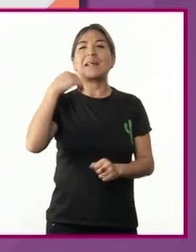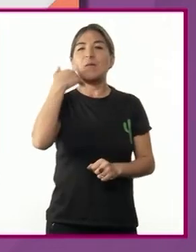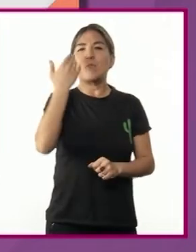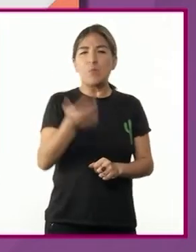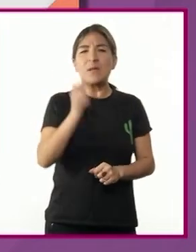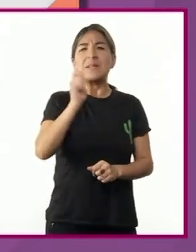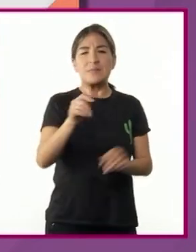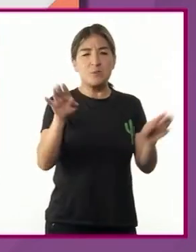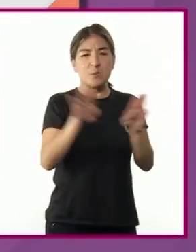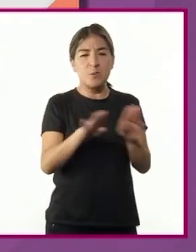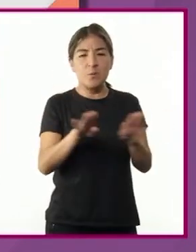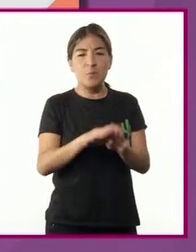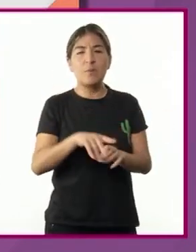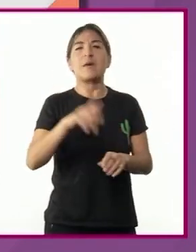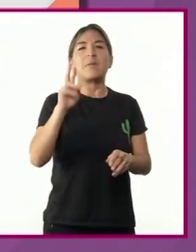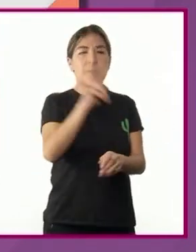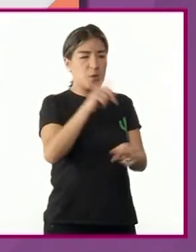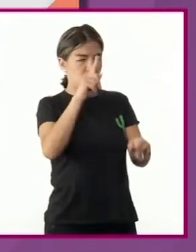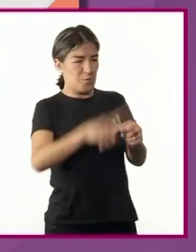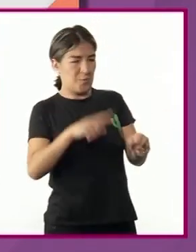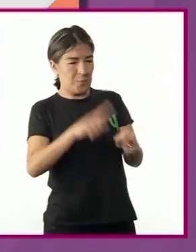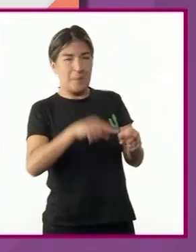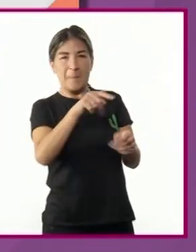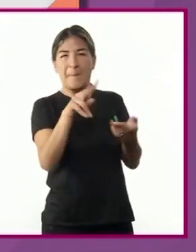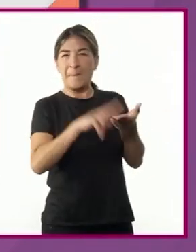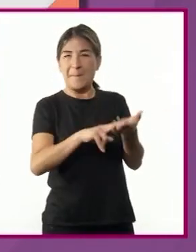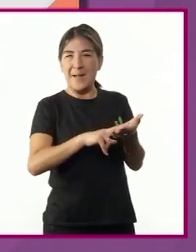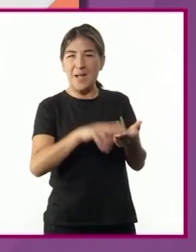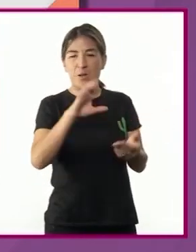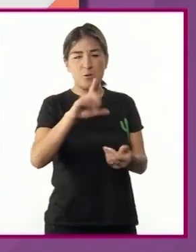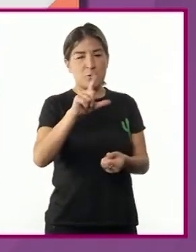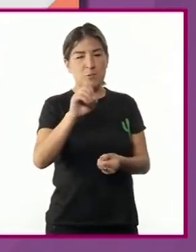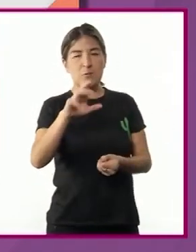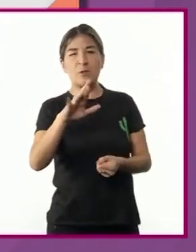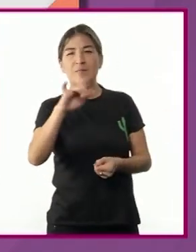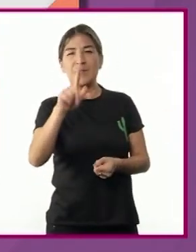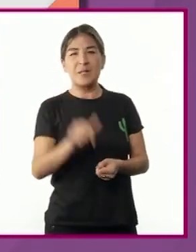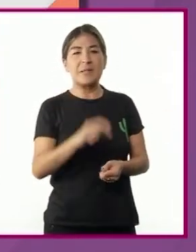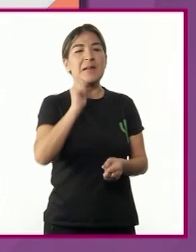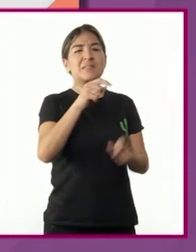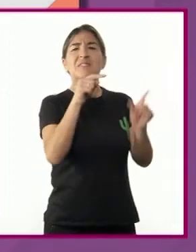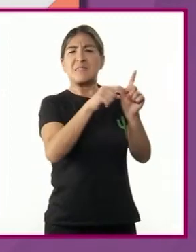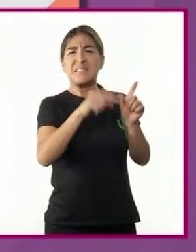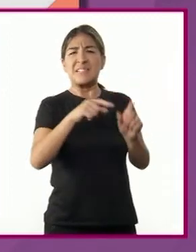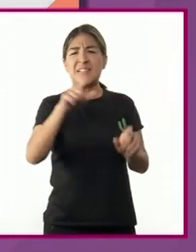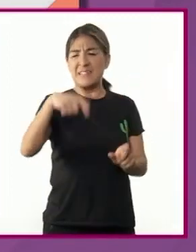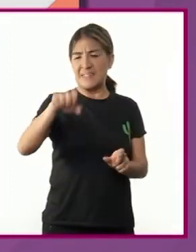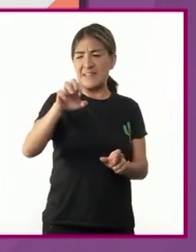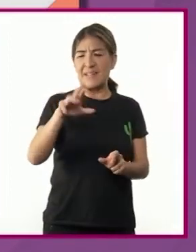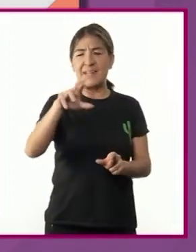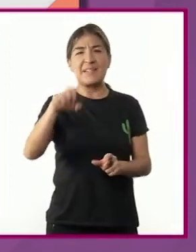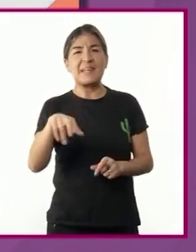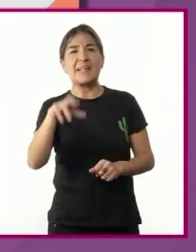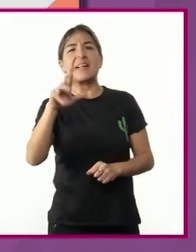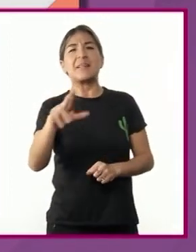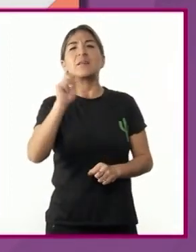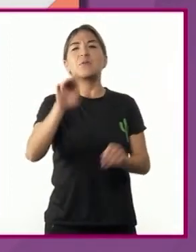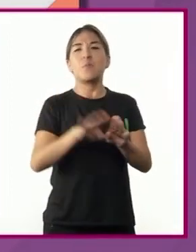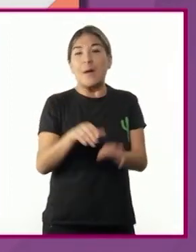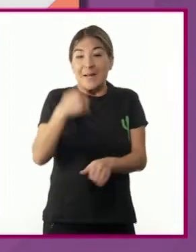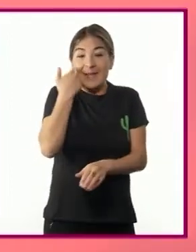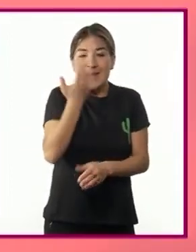clorofila da su color verde a las hojas. Querer es un verbo que siempre indica algo que se realizará